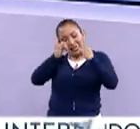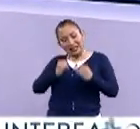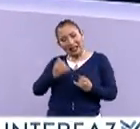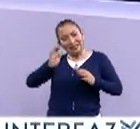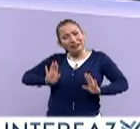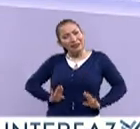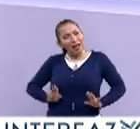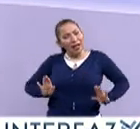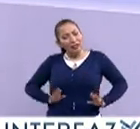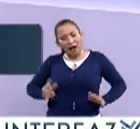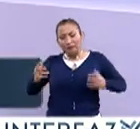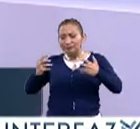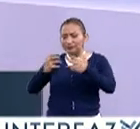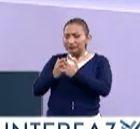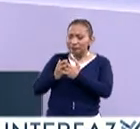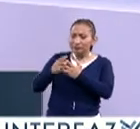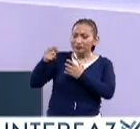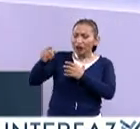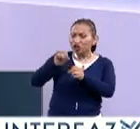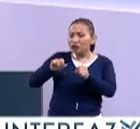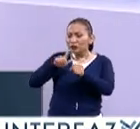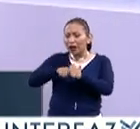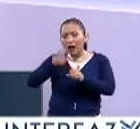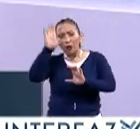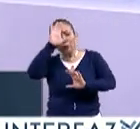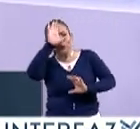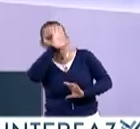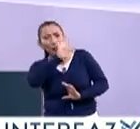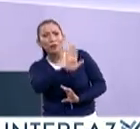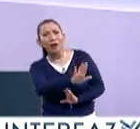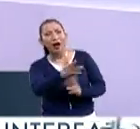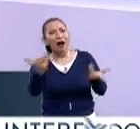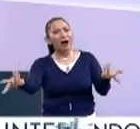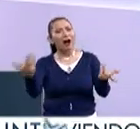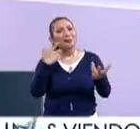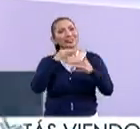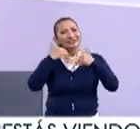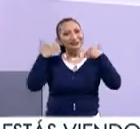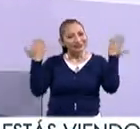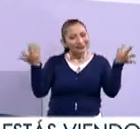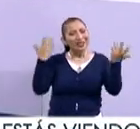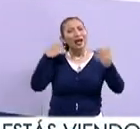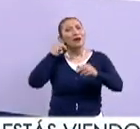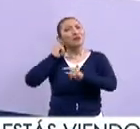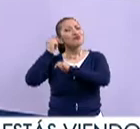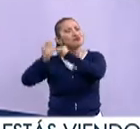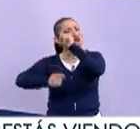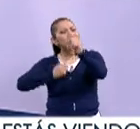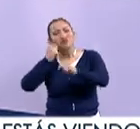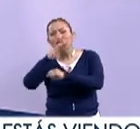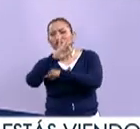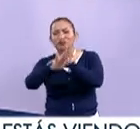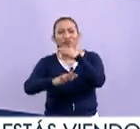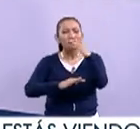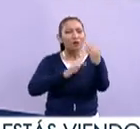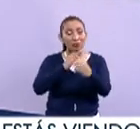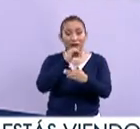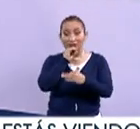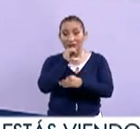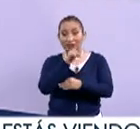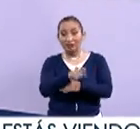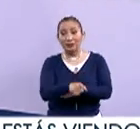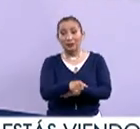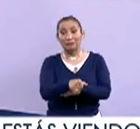que permiten amalgamar nuestra sociedad, nuestra cultura, nuestras sonrisas, nuestras tradiciones, nuestras